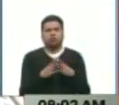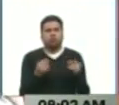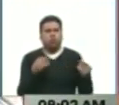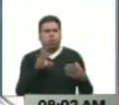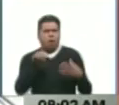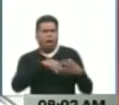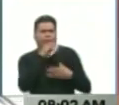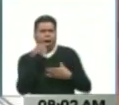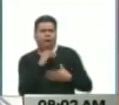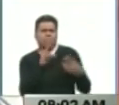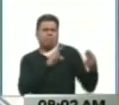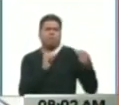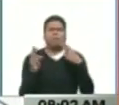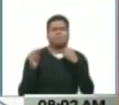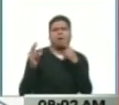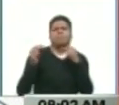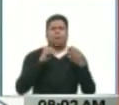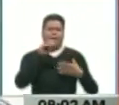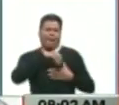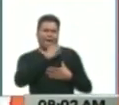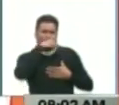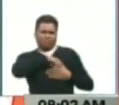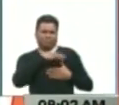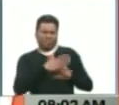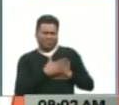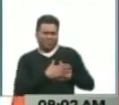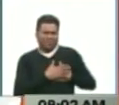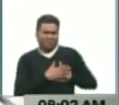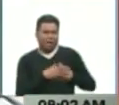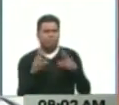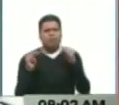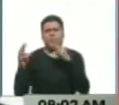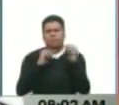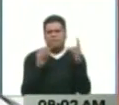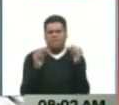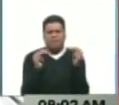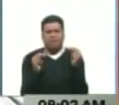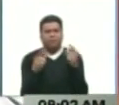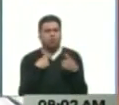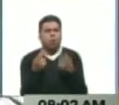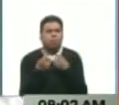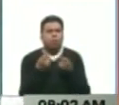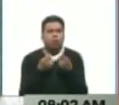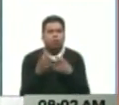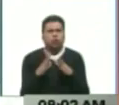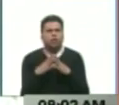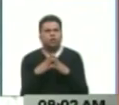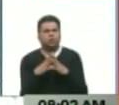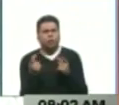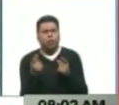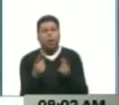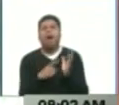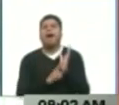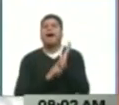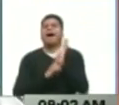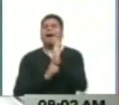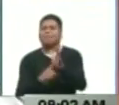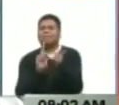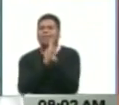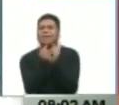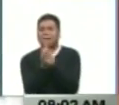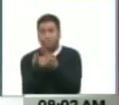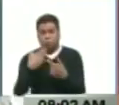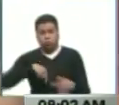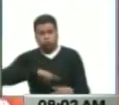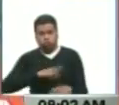solo explotar y tener control de los medios de producción, sino también explotar y tener control de las almas. Y nosotros estamos en una batalla por